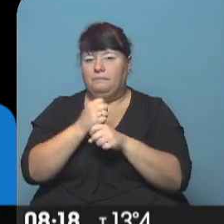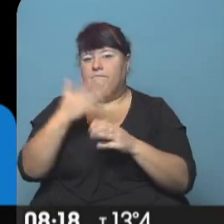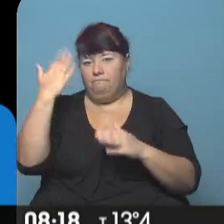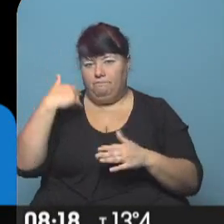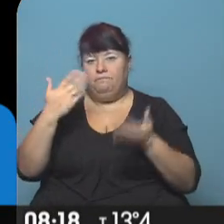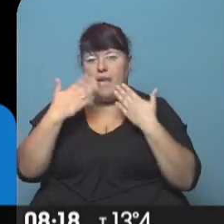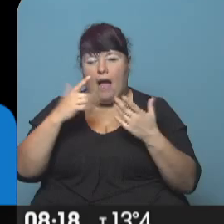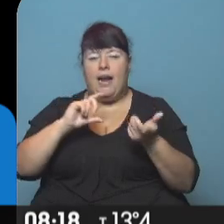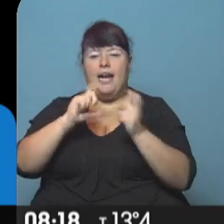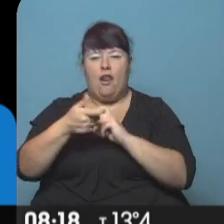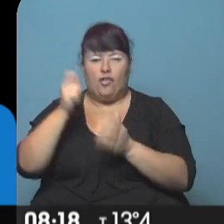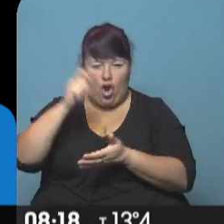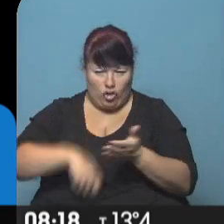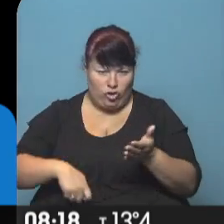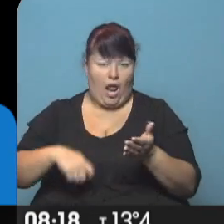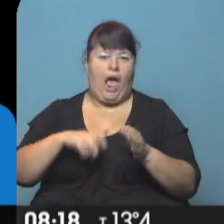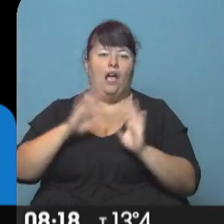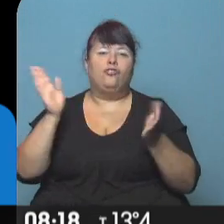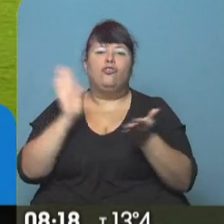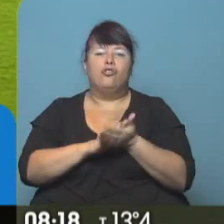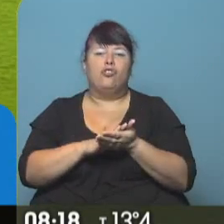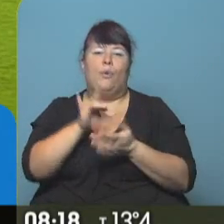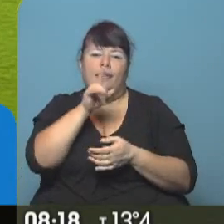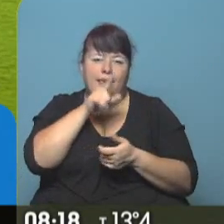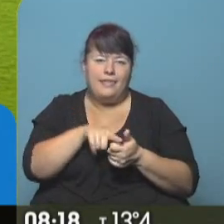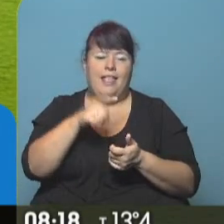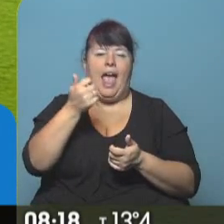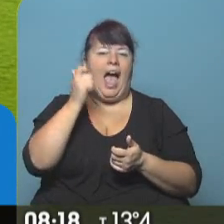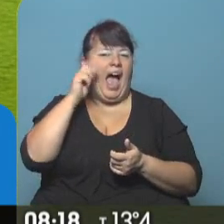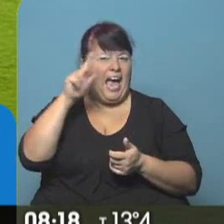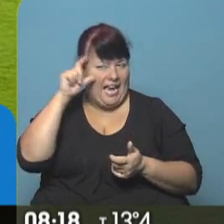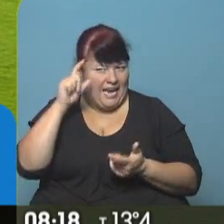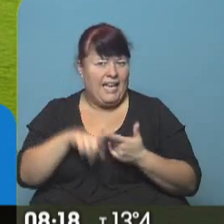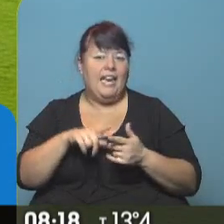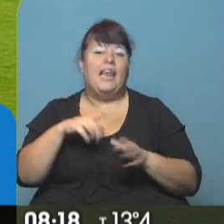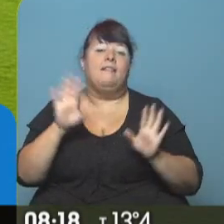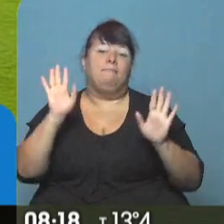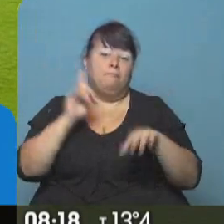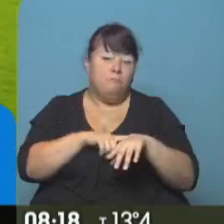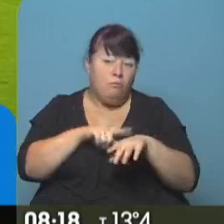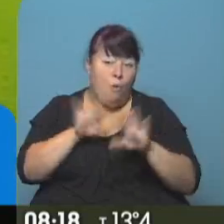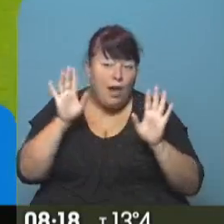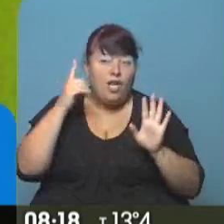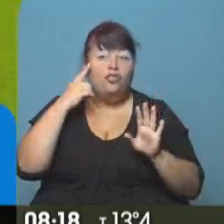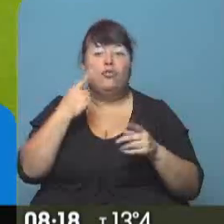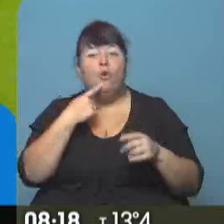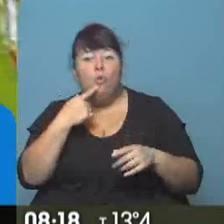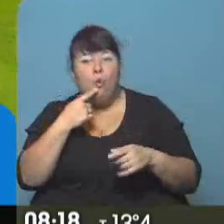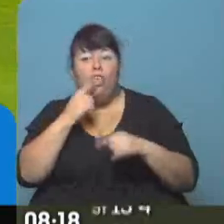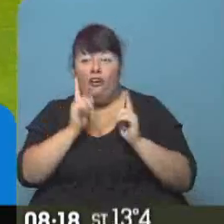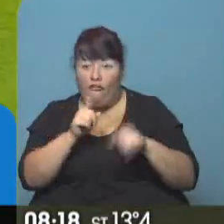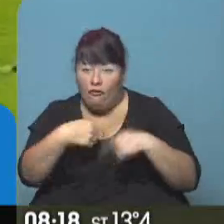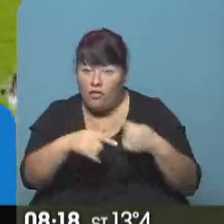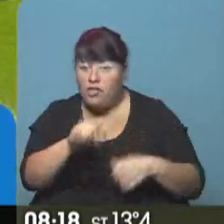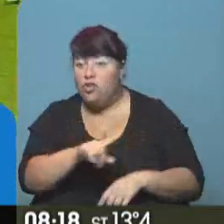haber hablado de la renovación de su contrato. Esto tiene que ver con el técnico, con Diego Aguirre. En algún momento se había sometido a duda la continuidad